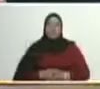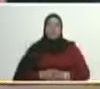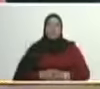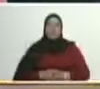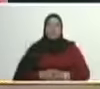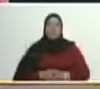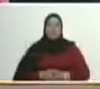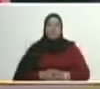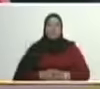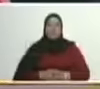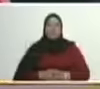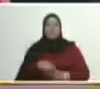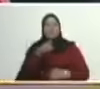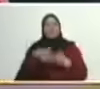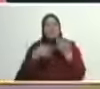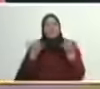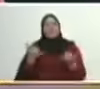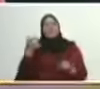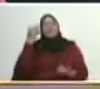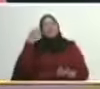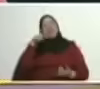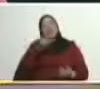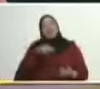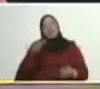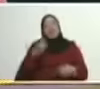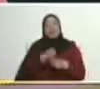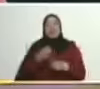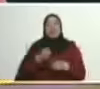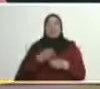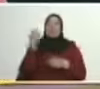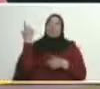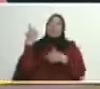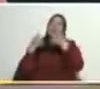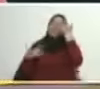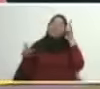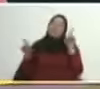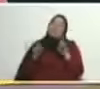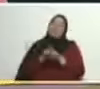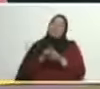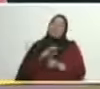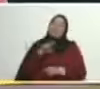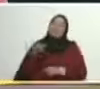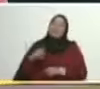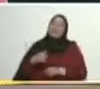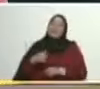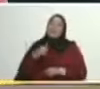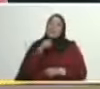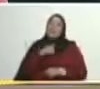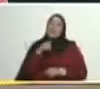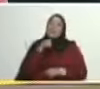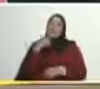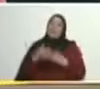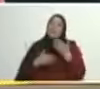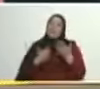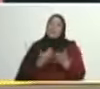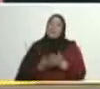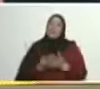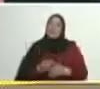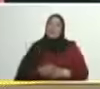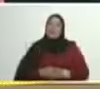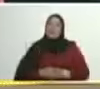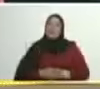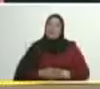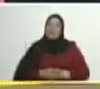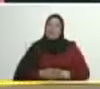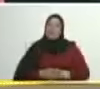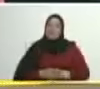diálogo entre Chávez y Fidel cuando hablaban de la operación Milagro,